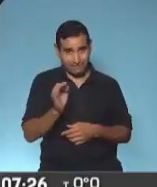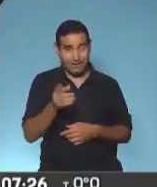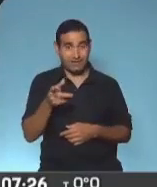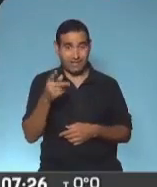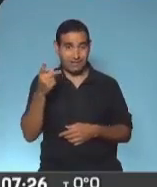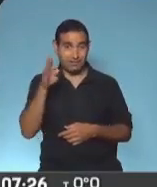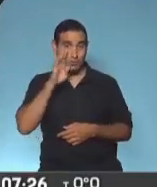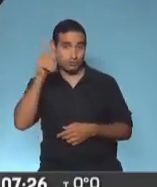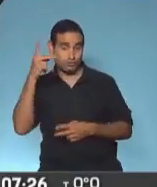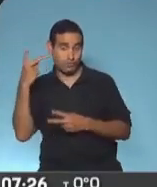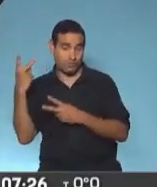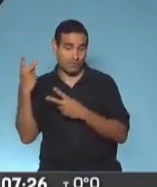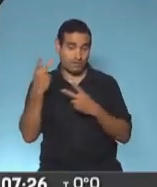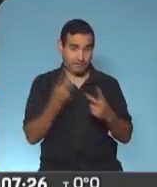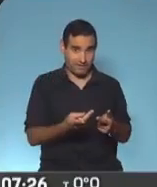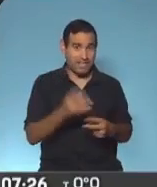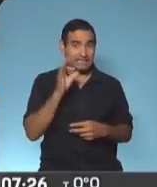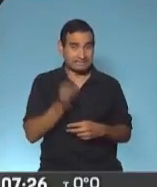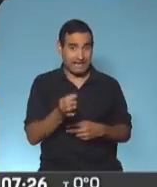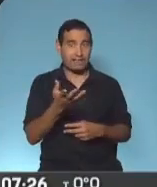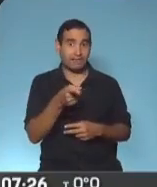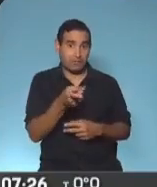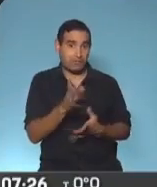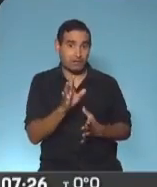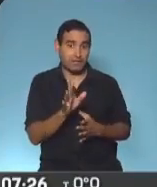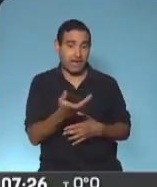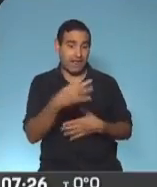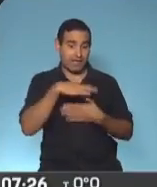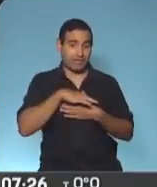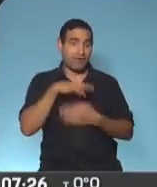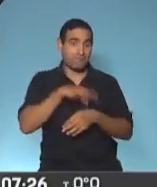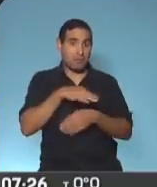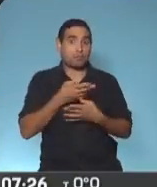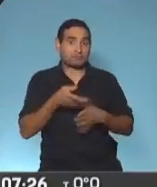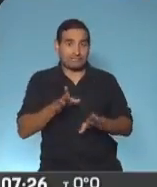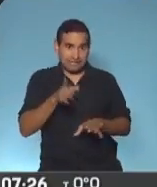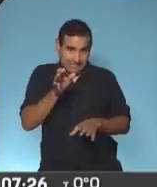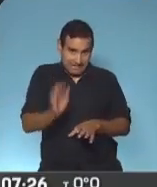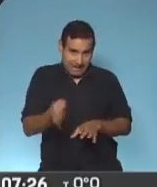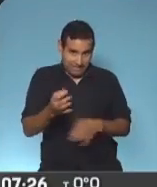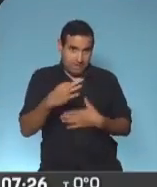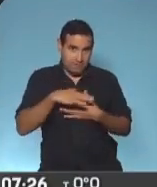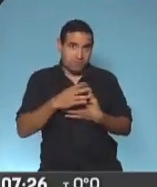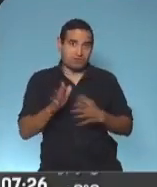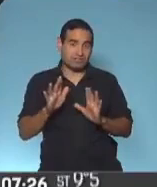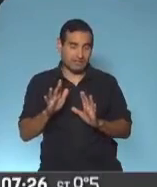de Estados Unidos, que existía la posibilidad real de tener una enfermedad que se convirtió en